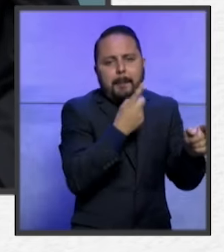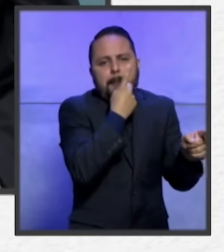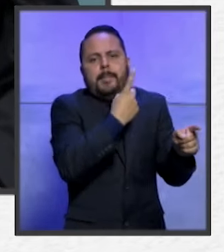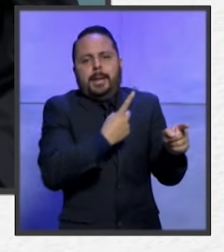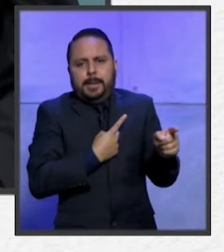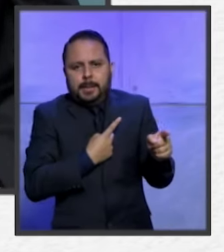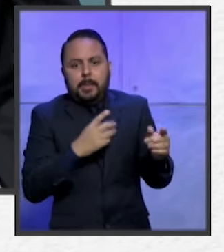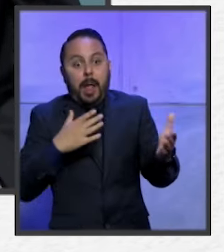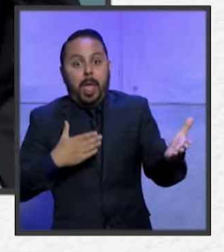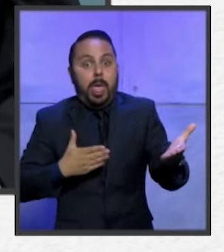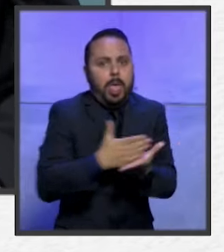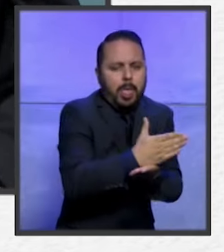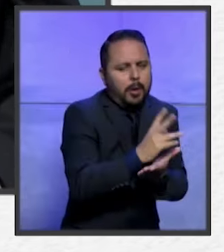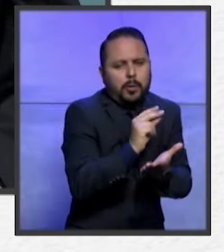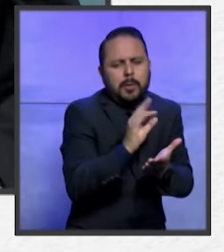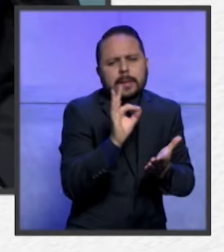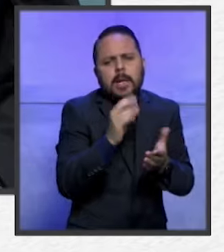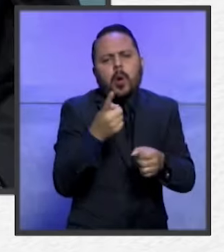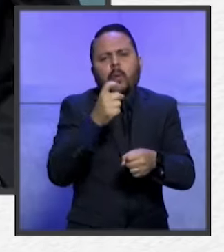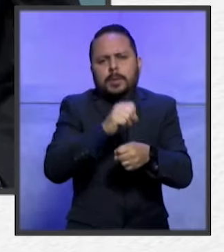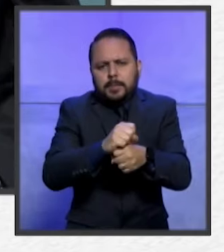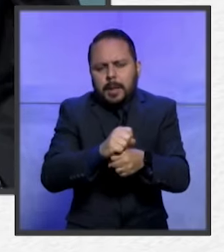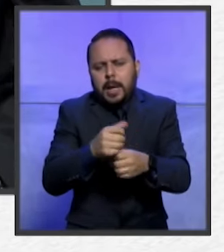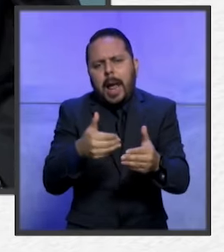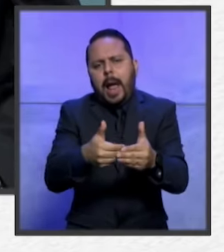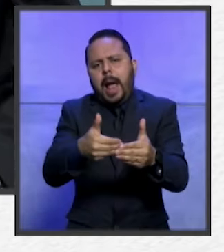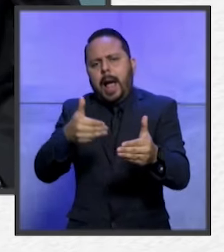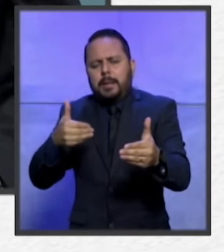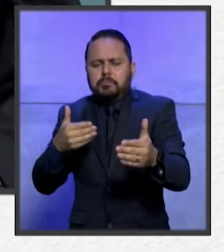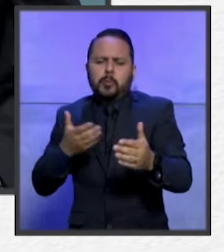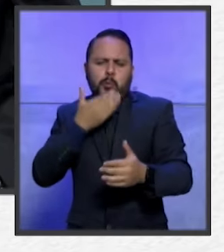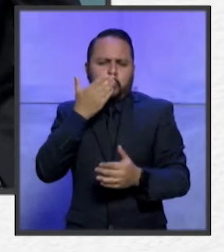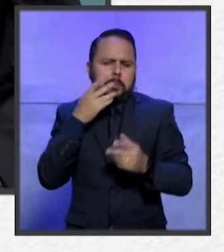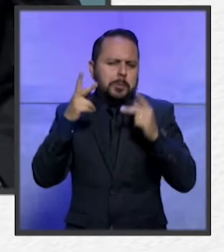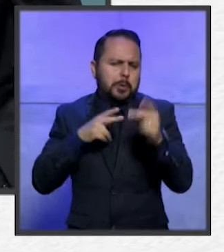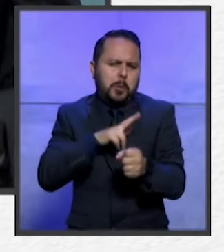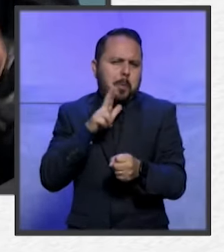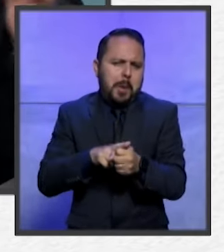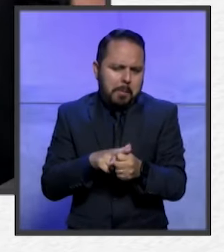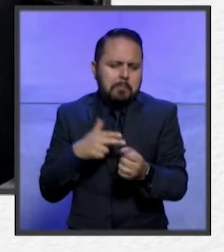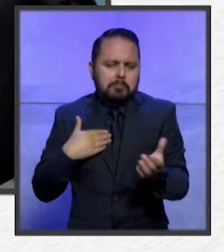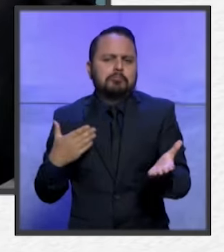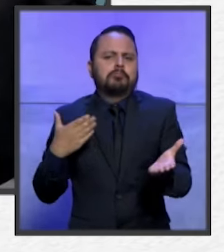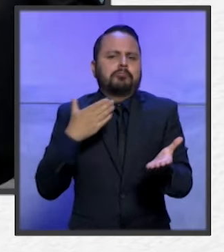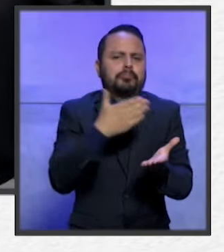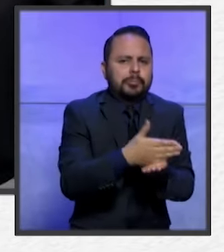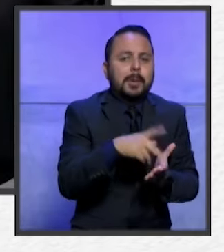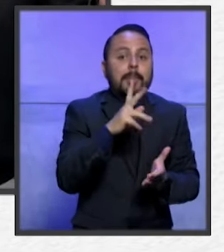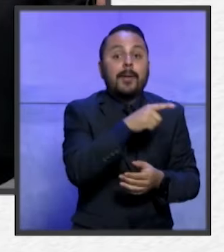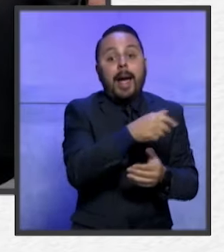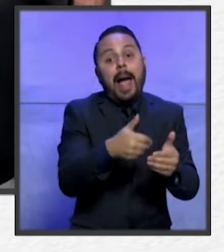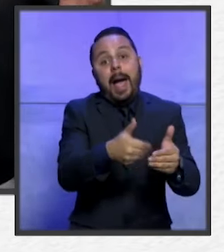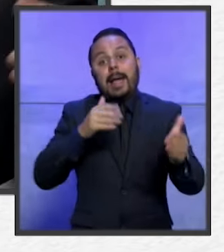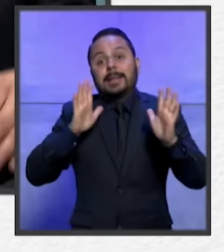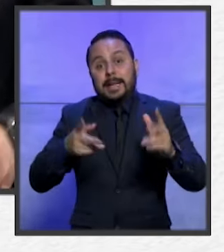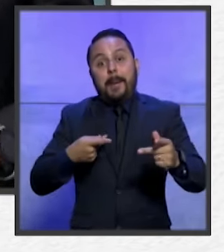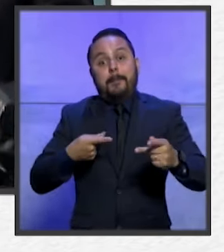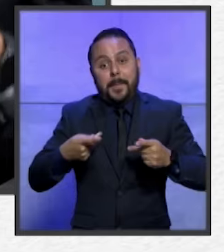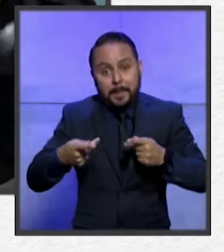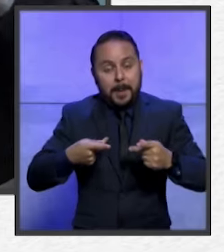es fundamentalmente una una semana si se trata las visitas ordinarias Pero esto significa que se van